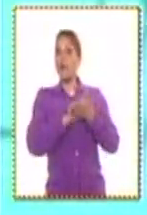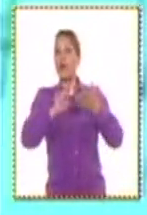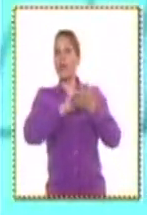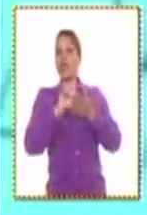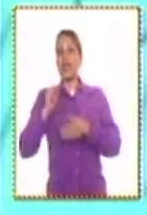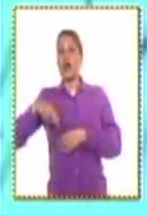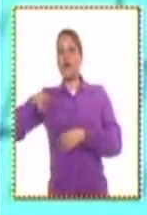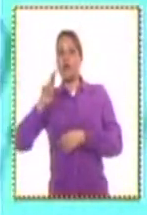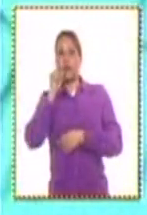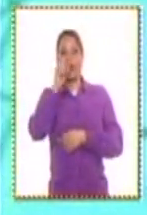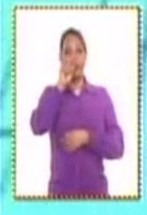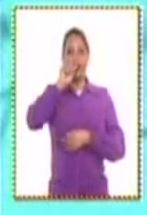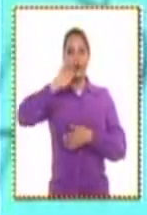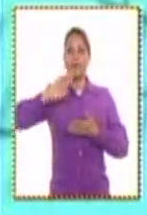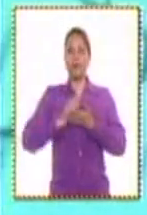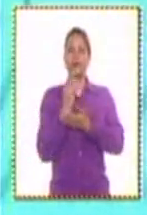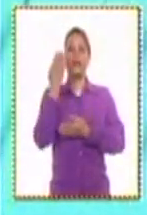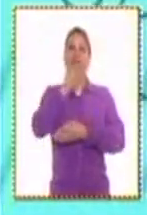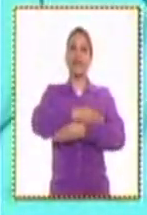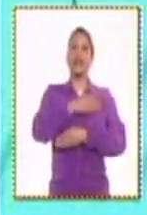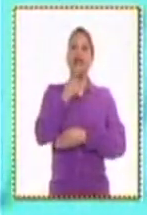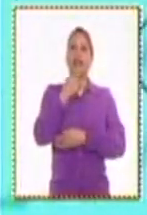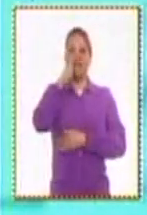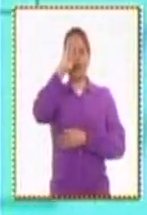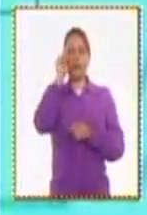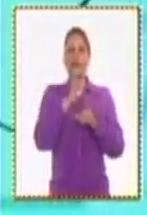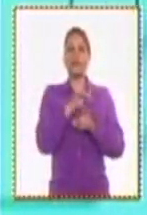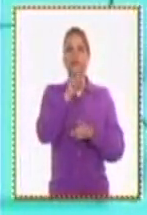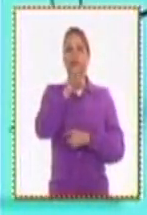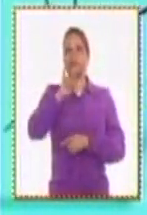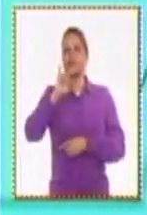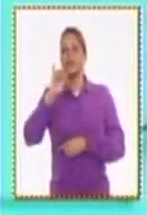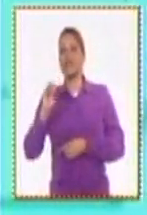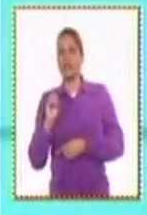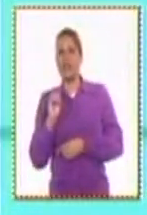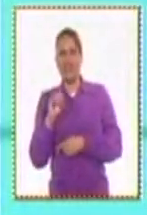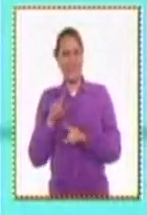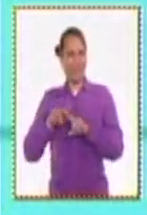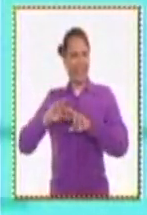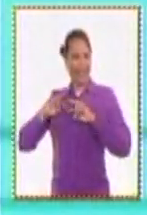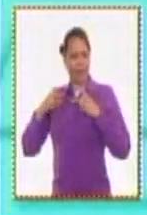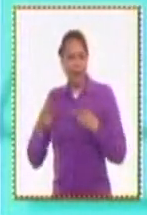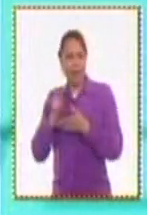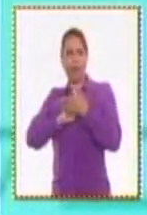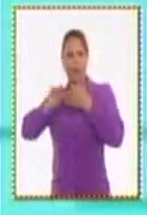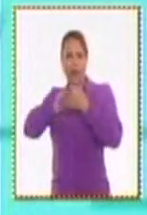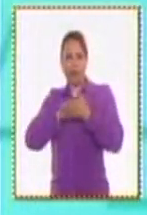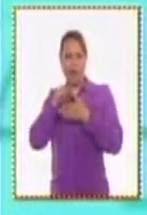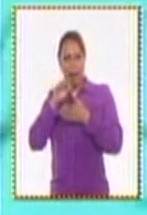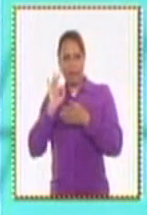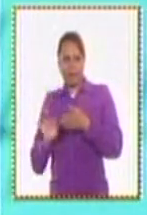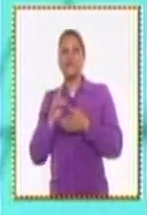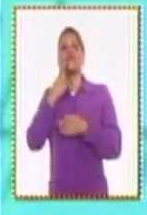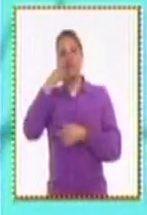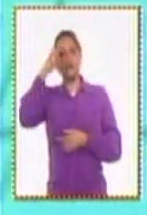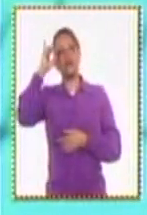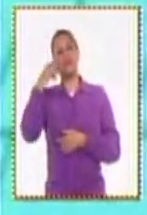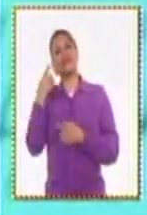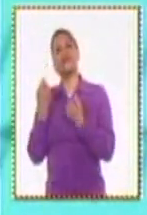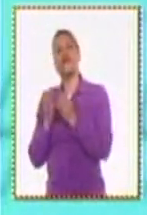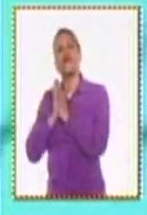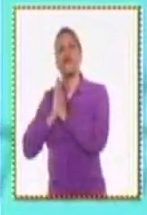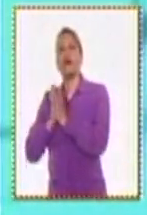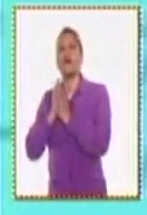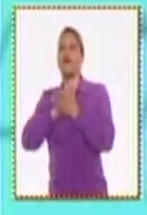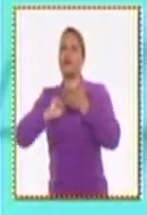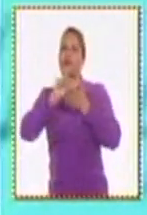que termine el embargo comercial que le tienes a Cuba y que inició en 1960. ¿Qué? ¿Otra vez toca votar por esa mamada? Sí, güey, así que por favor vota para que obtengamos